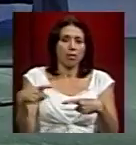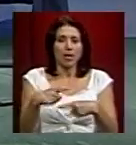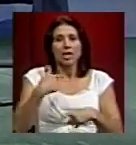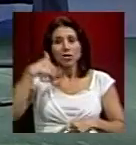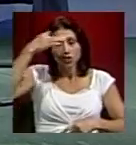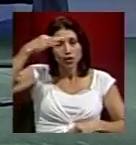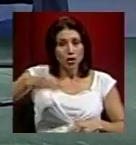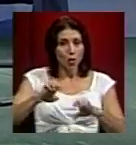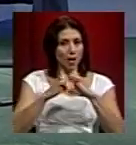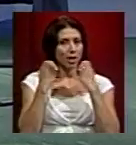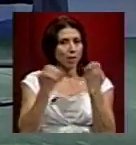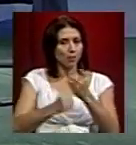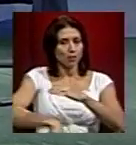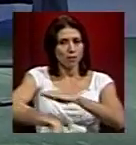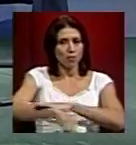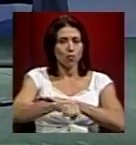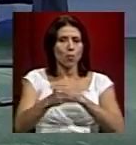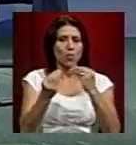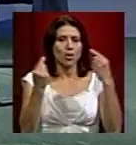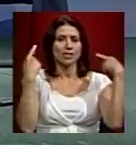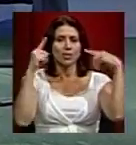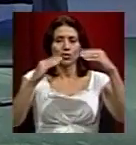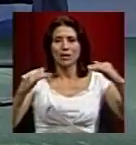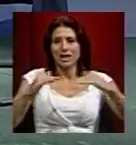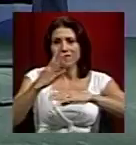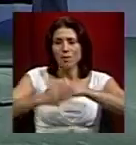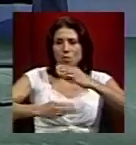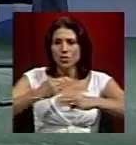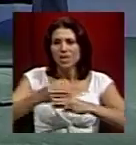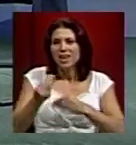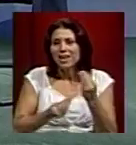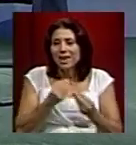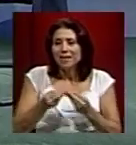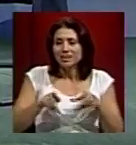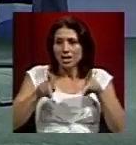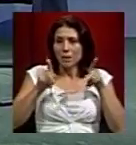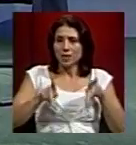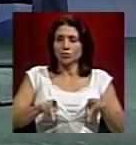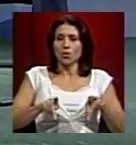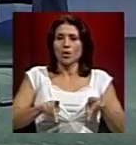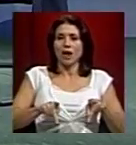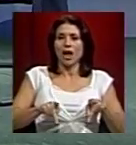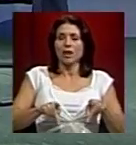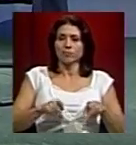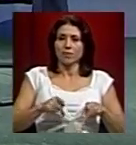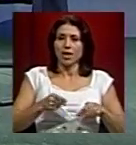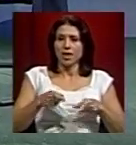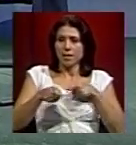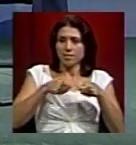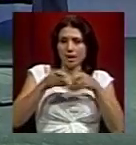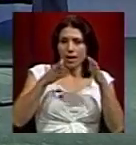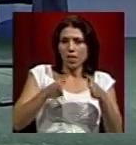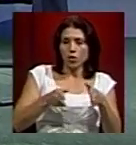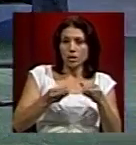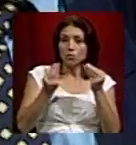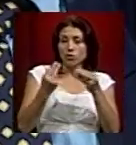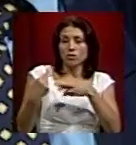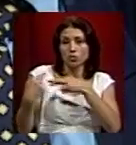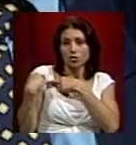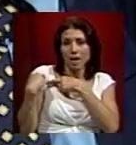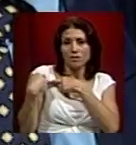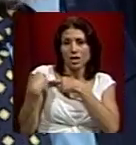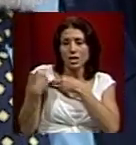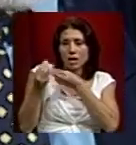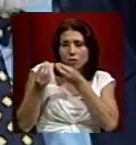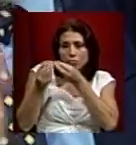una de las cosas claras es que el entrenador es tan responsable de la estrategia que si fracasan y a